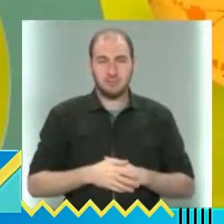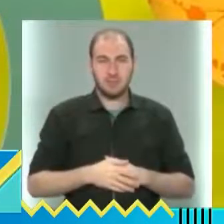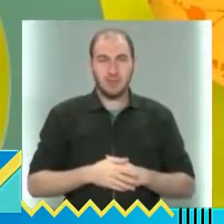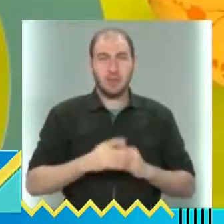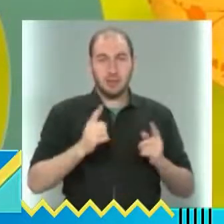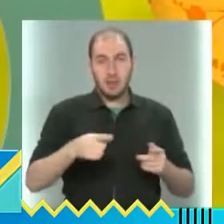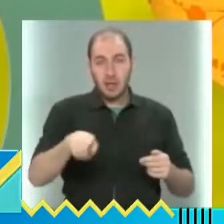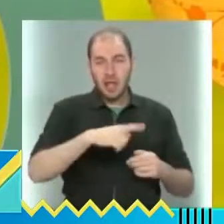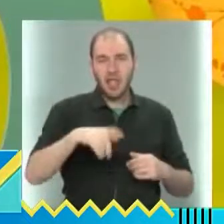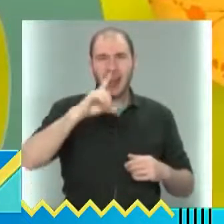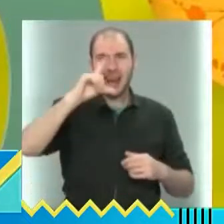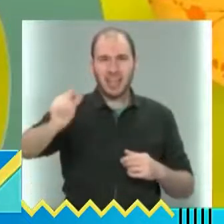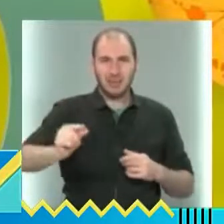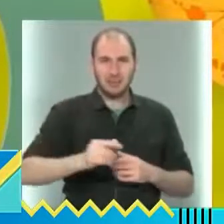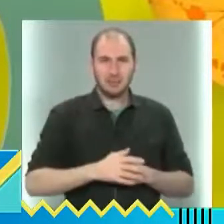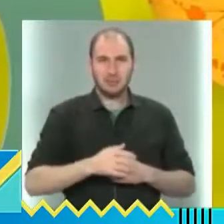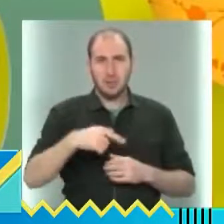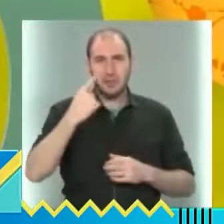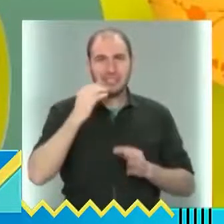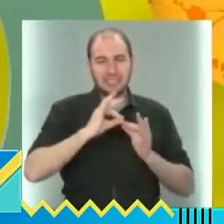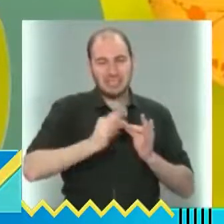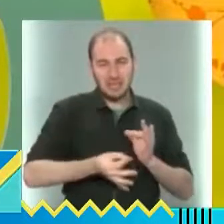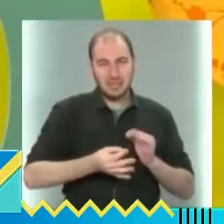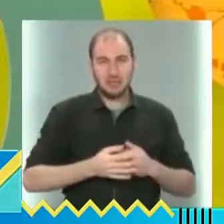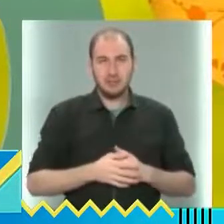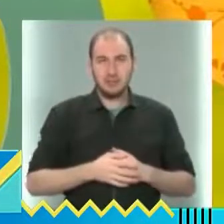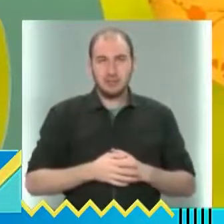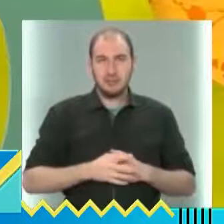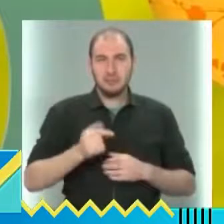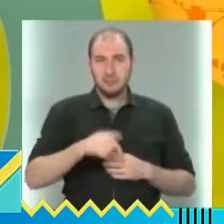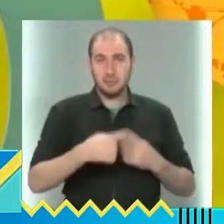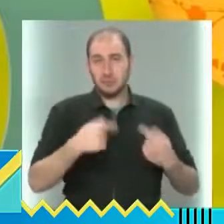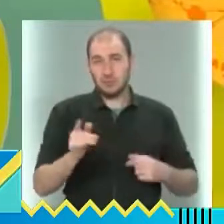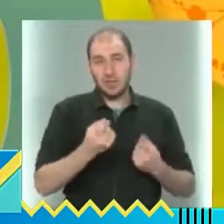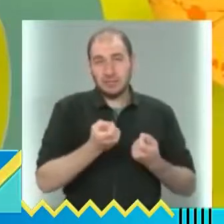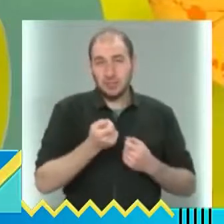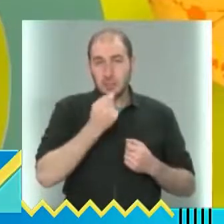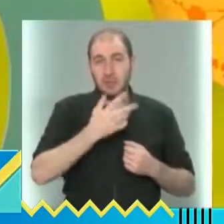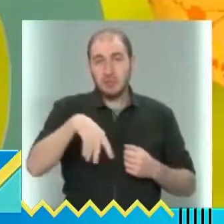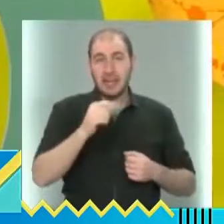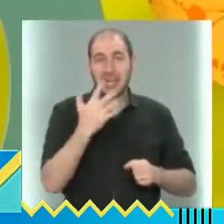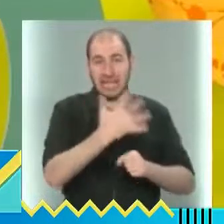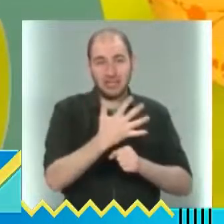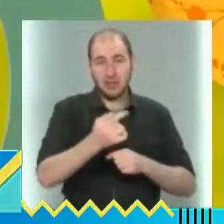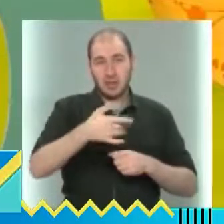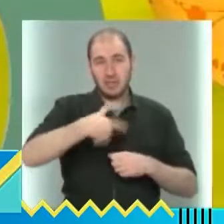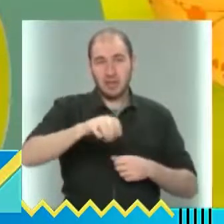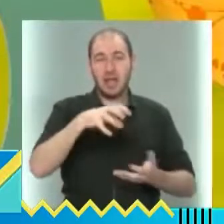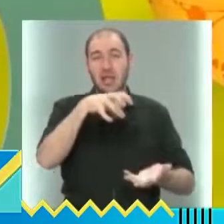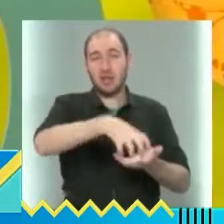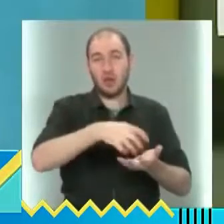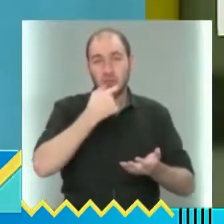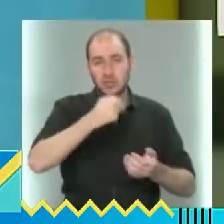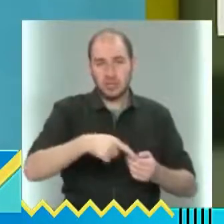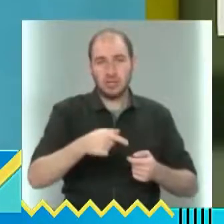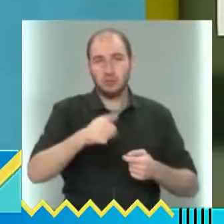También como ellos están tan alejados, los que vivimos más cerca, les llevamos todos los que necesitan. Por ejemplo, a los chicos de quinto ahora les llevamos el kiosco de acá de